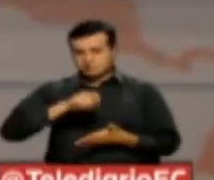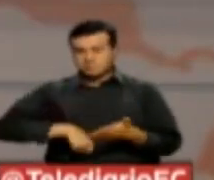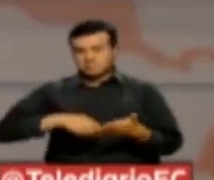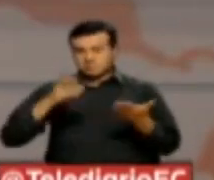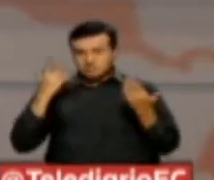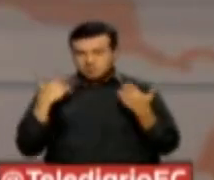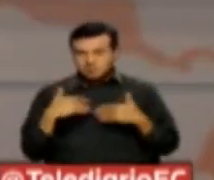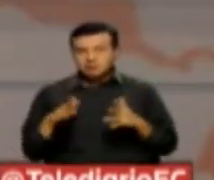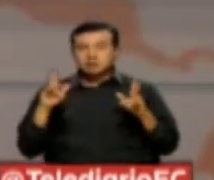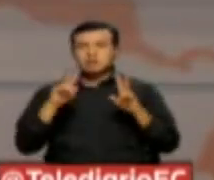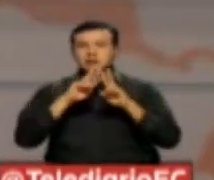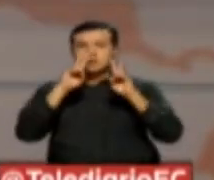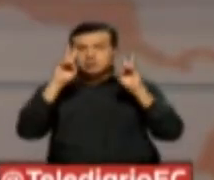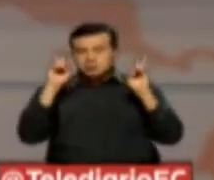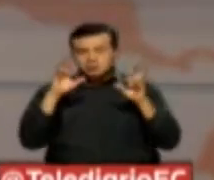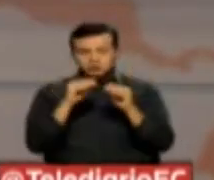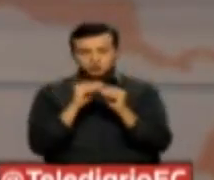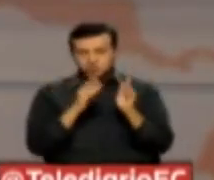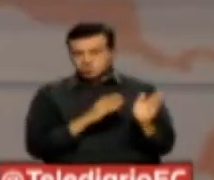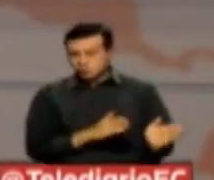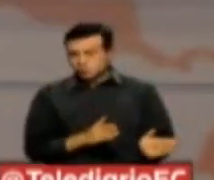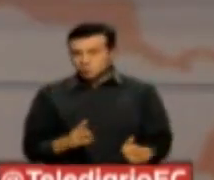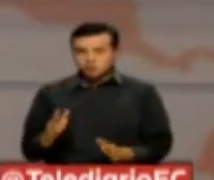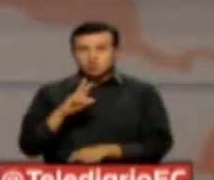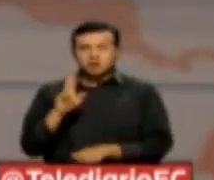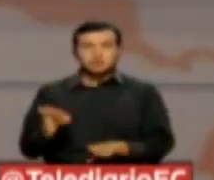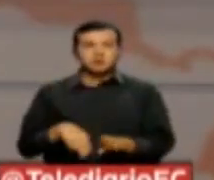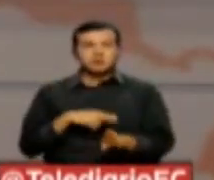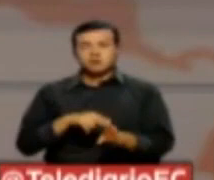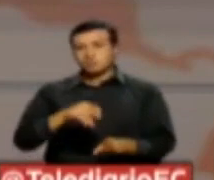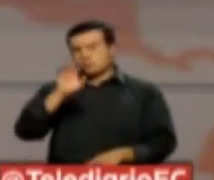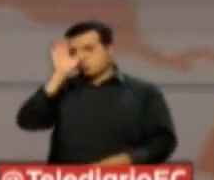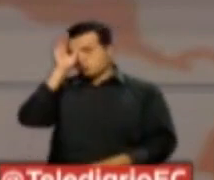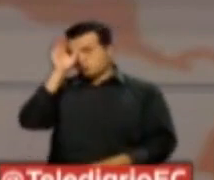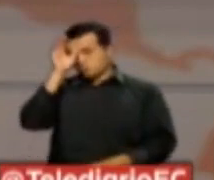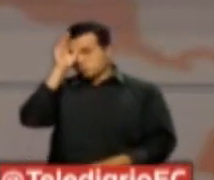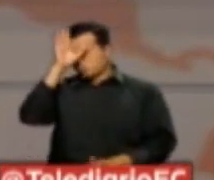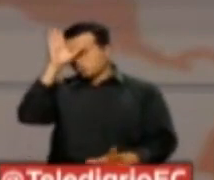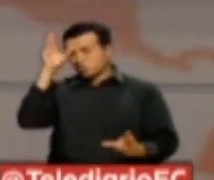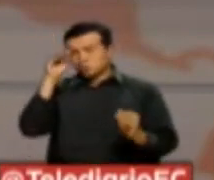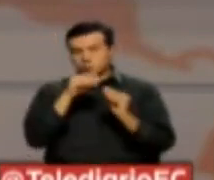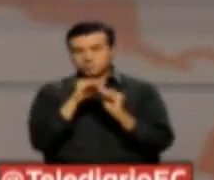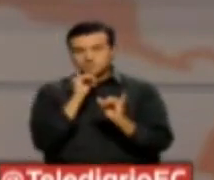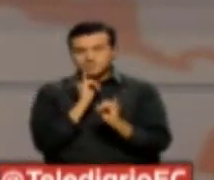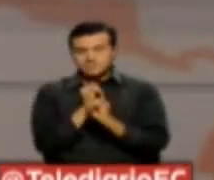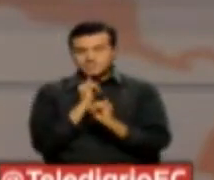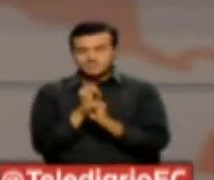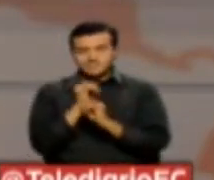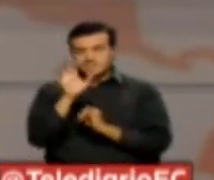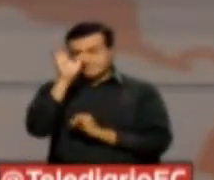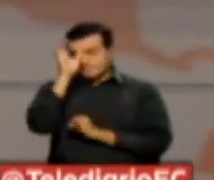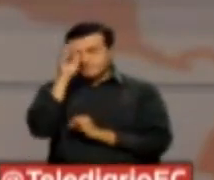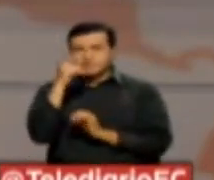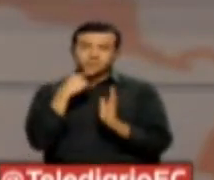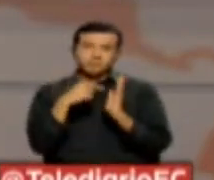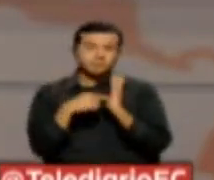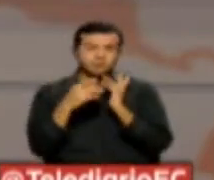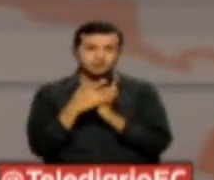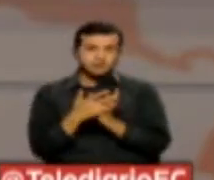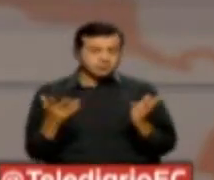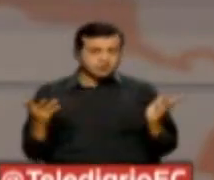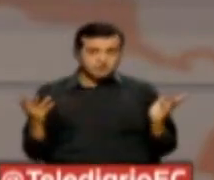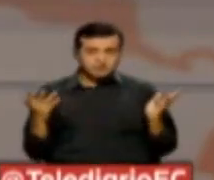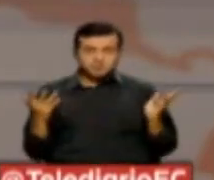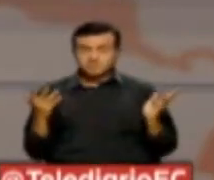crear el sistema y organizar el sistema nacional de cultura con todas las instituciones de cultura te pongo un ejemplo